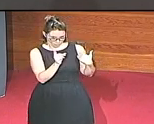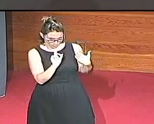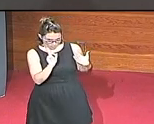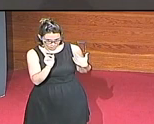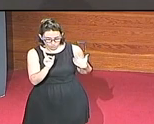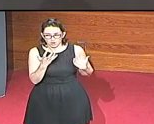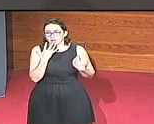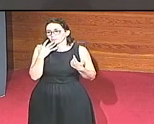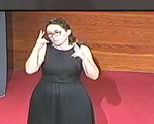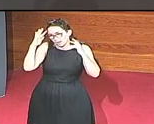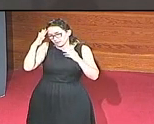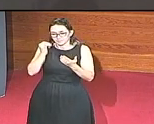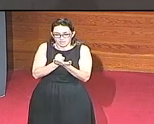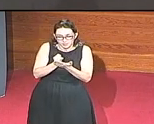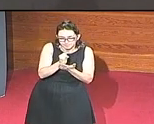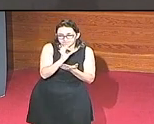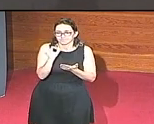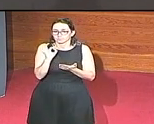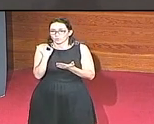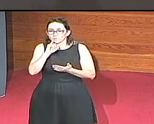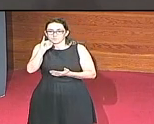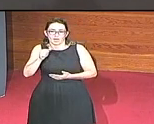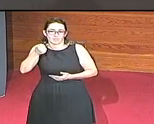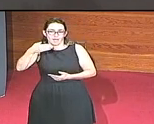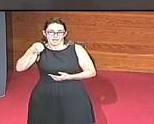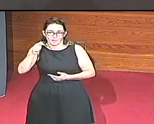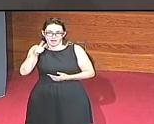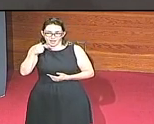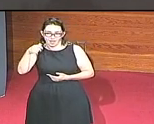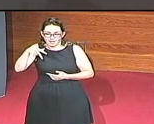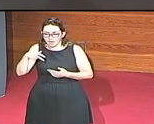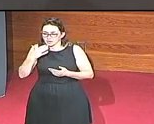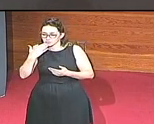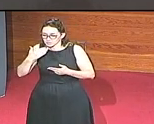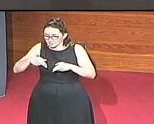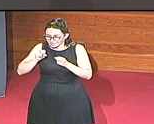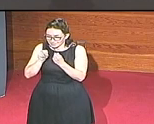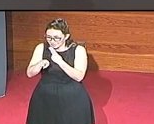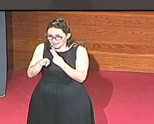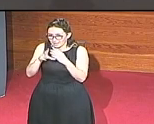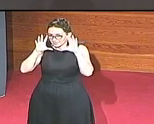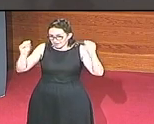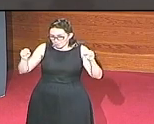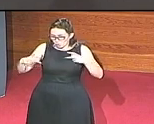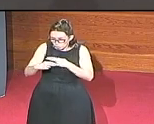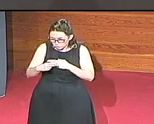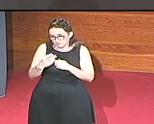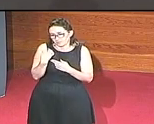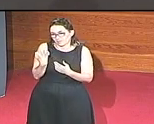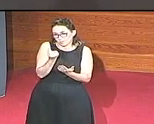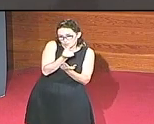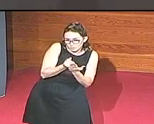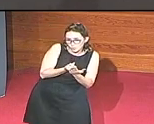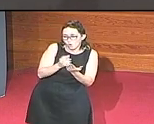localizar cortes de tráfico en zabalgana pues soy yo el que dibuja sobre un mapa dónde están los cortes o cuando hay un accidente pues soy yo somos